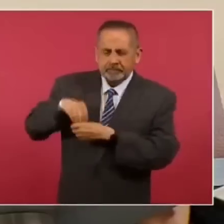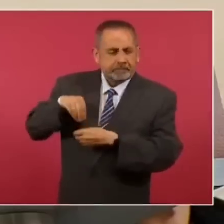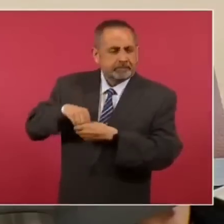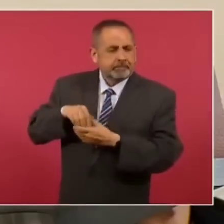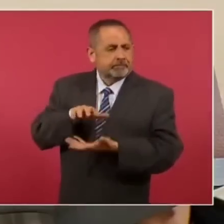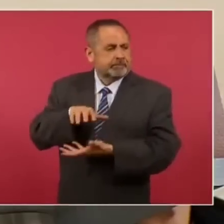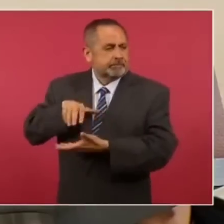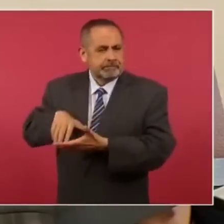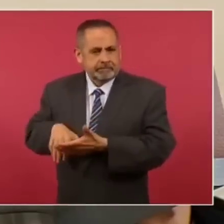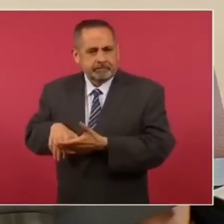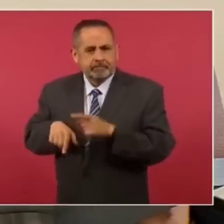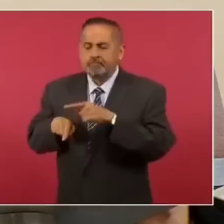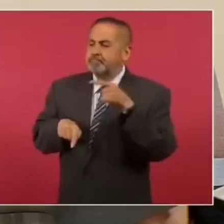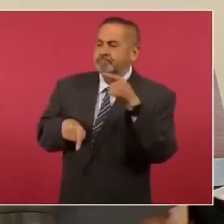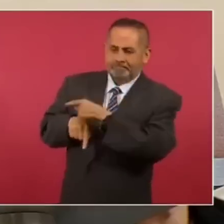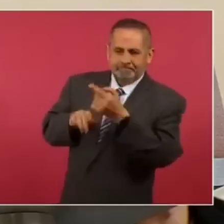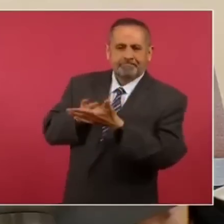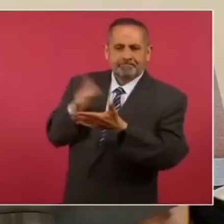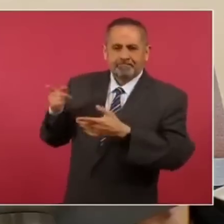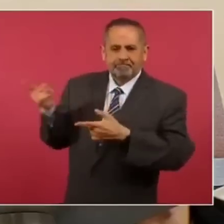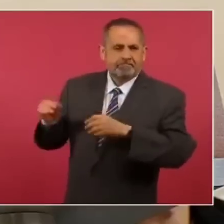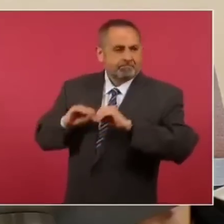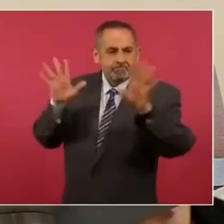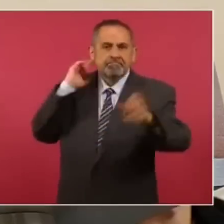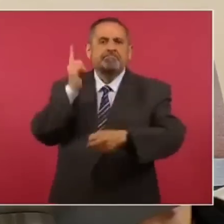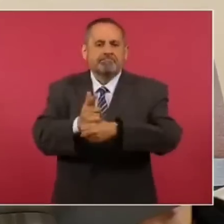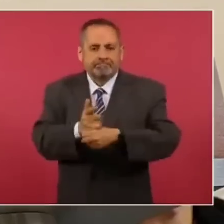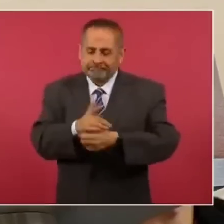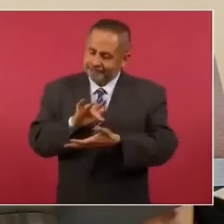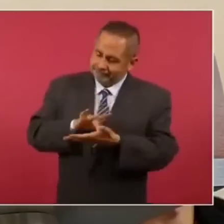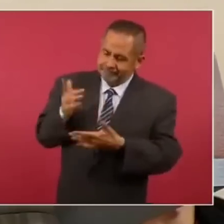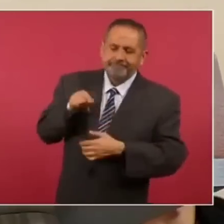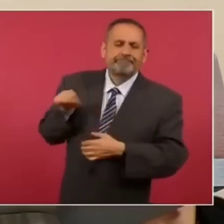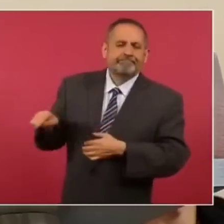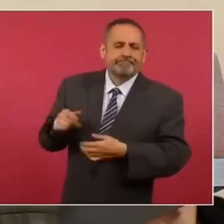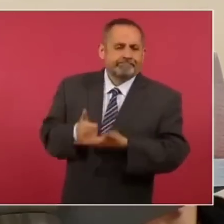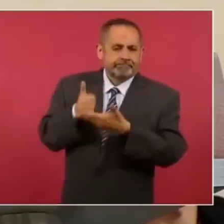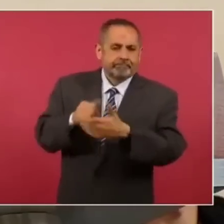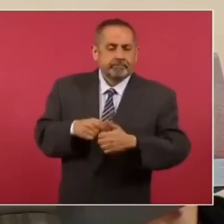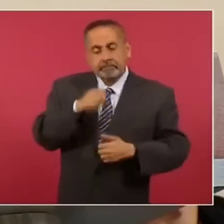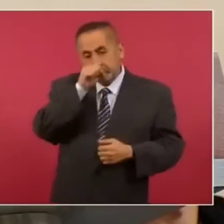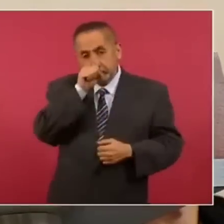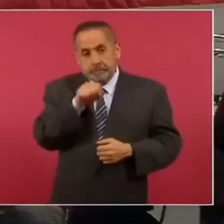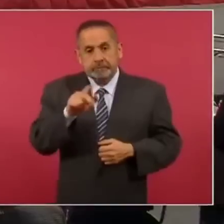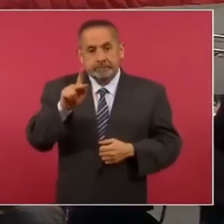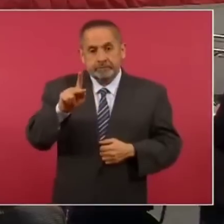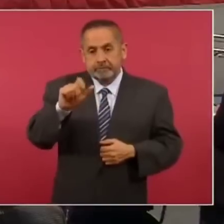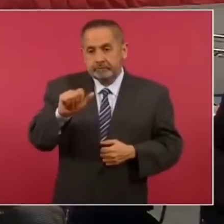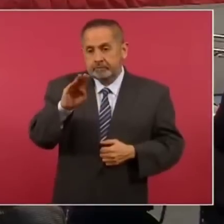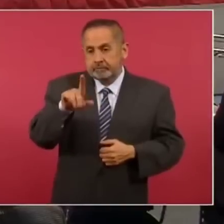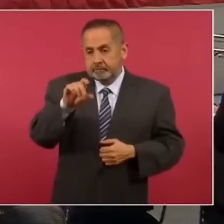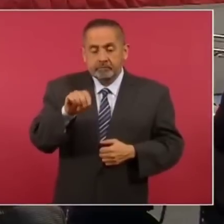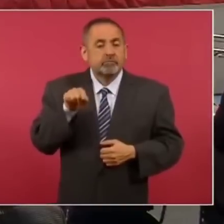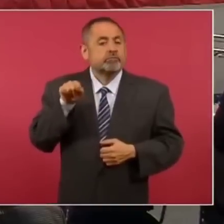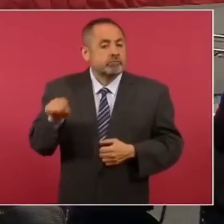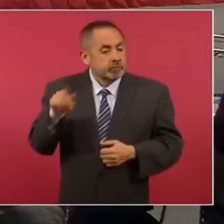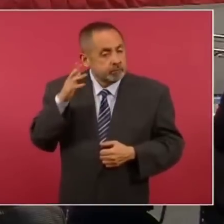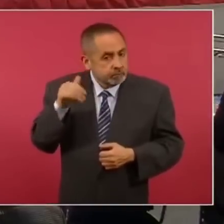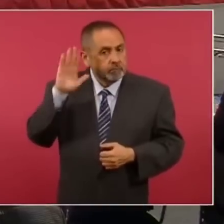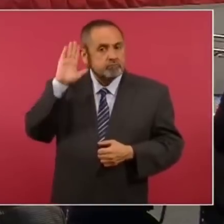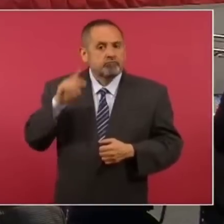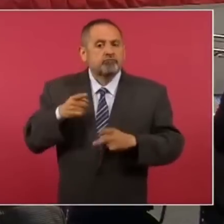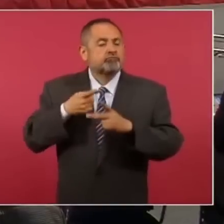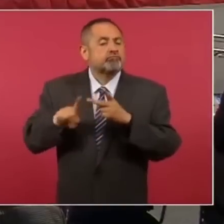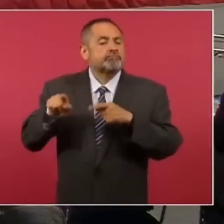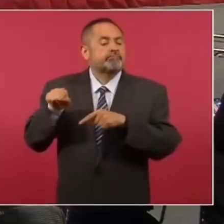se debe a este señor. Pero también Pablo fue de los